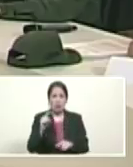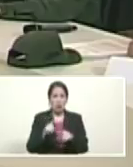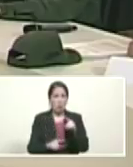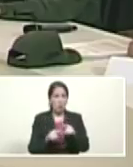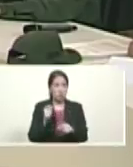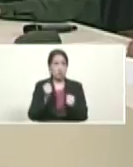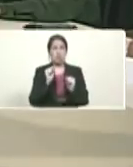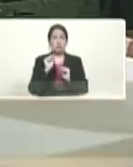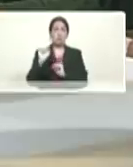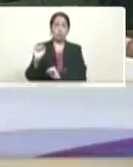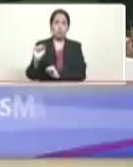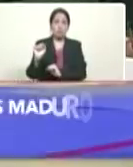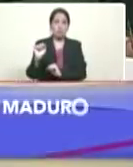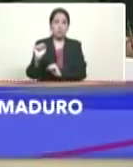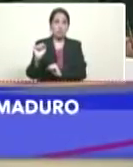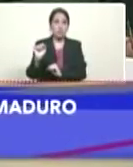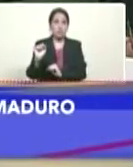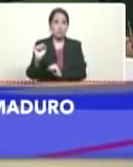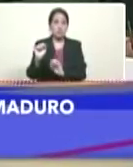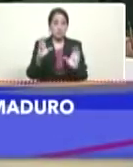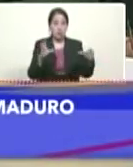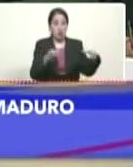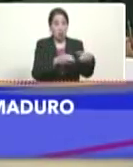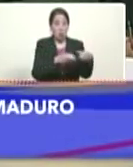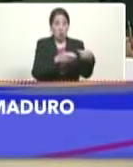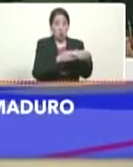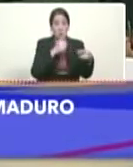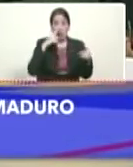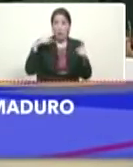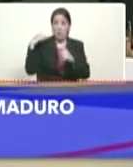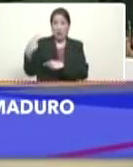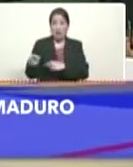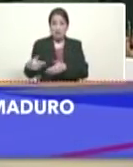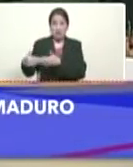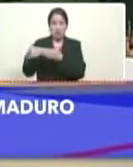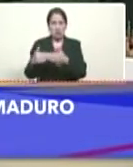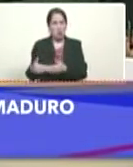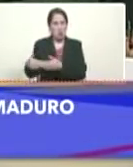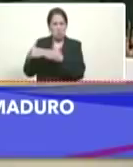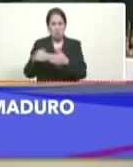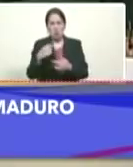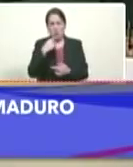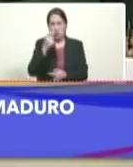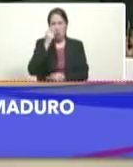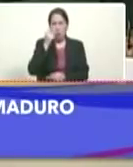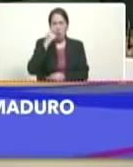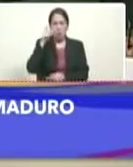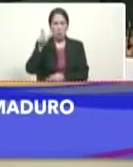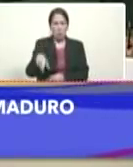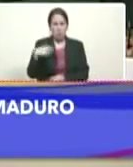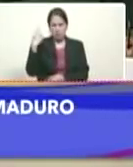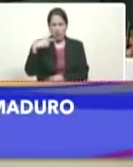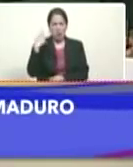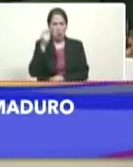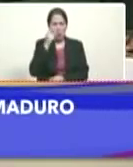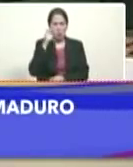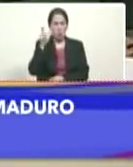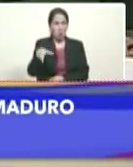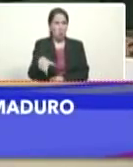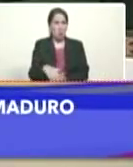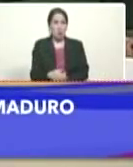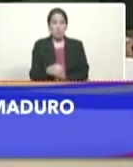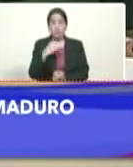y nuestros adversarios tienen que saberlo dijo lo cogió en bulto es